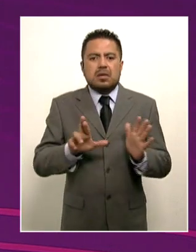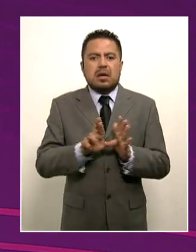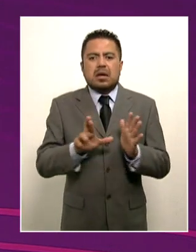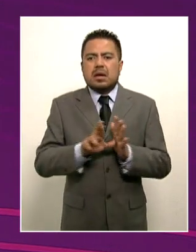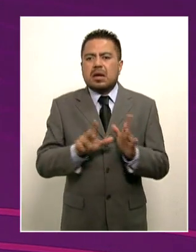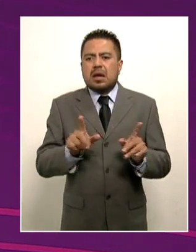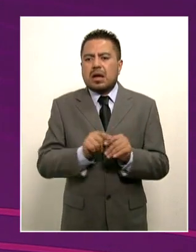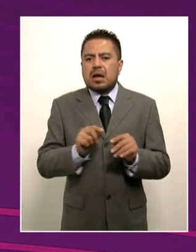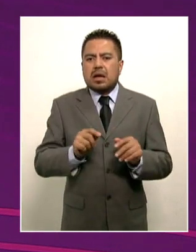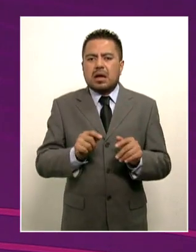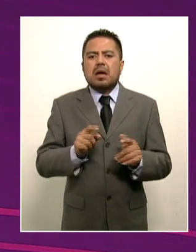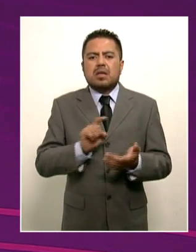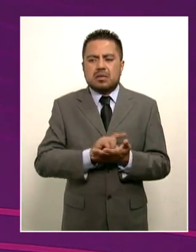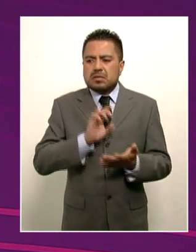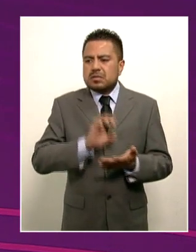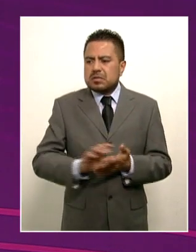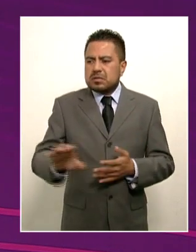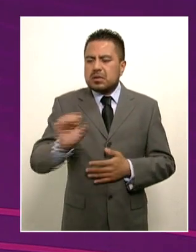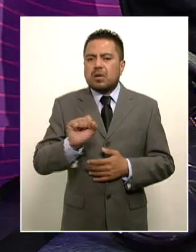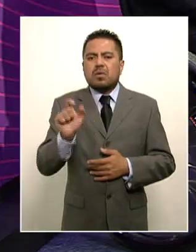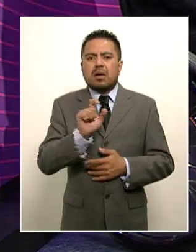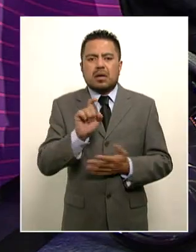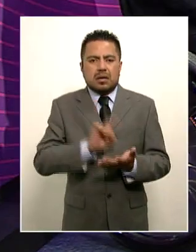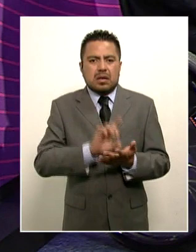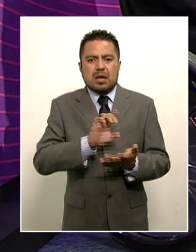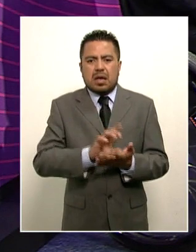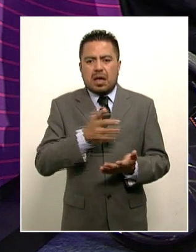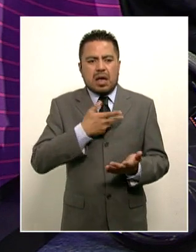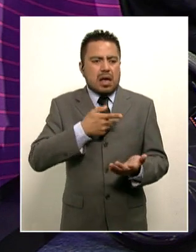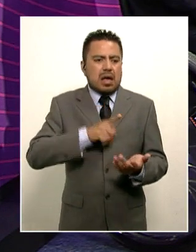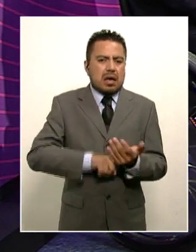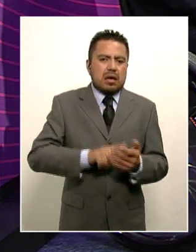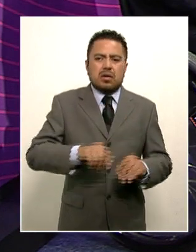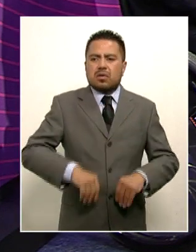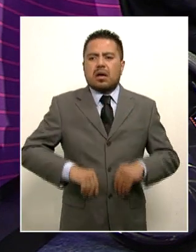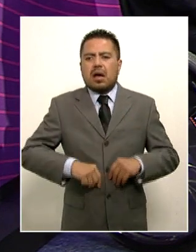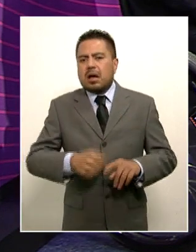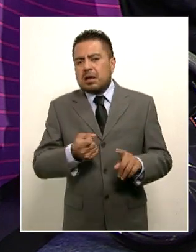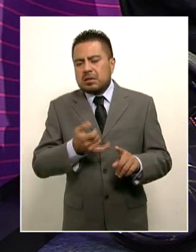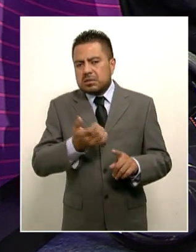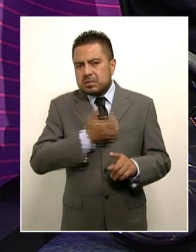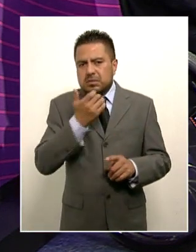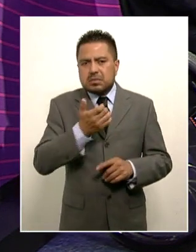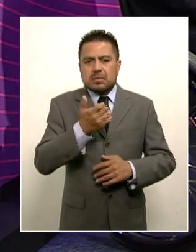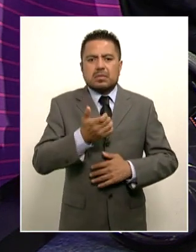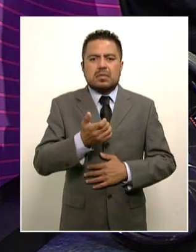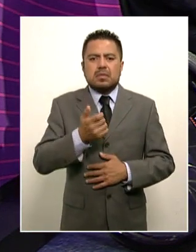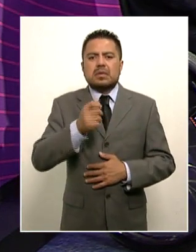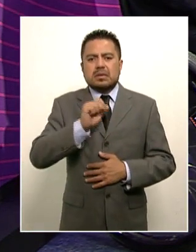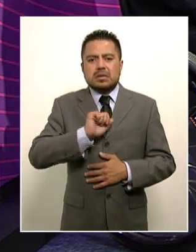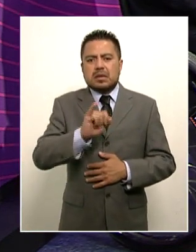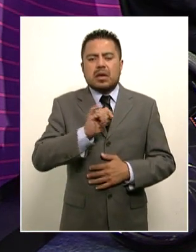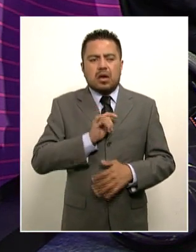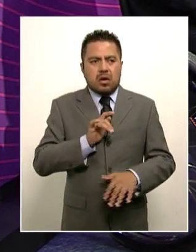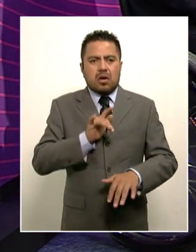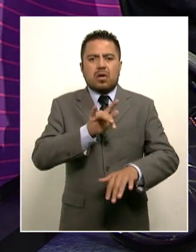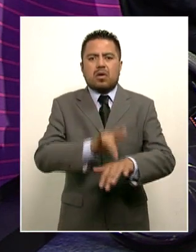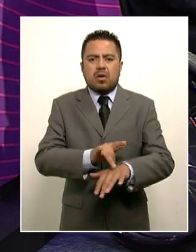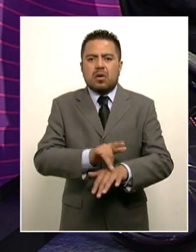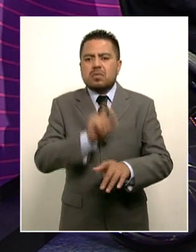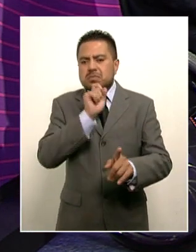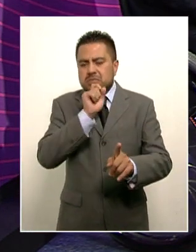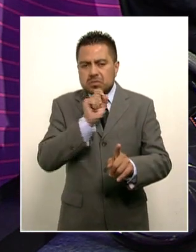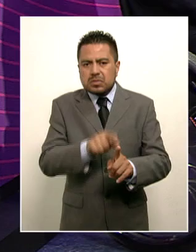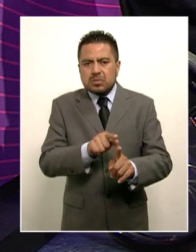te genera la discapacidad cuando la discapacidad pues, la tienes, tu condición de vida, ¿no? Y sí, y nos ha tocado que